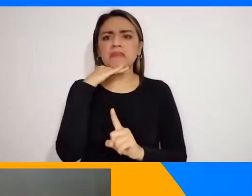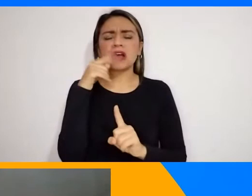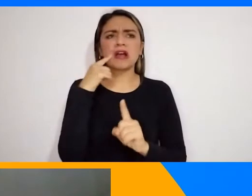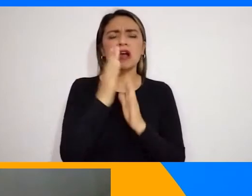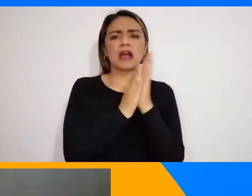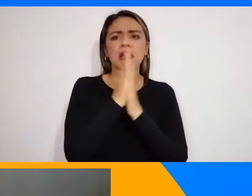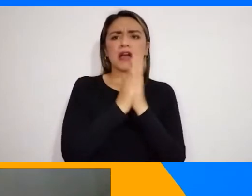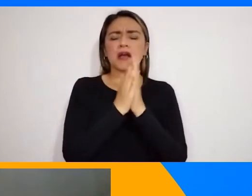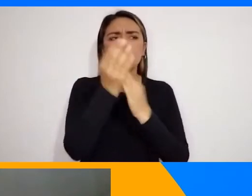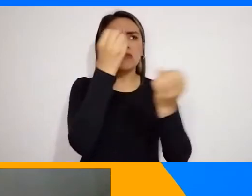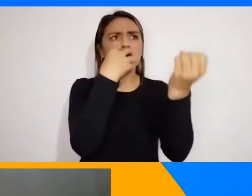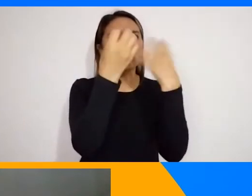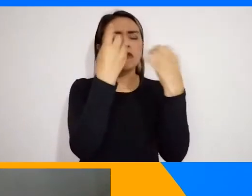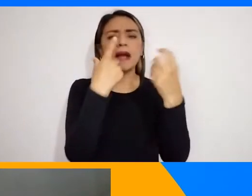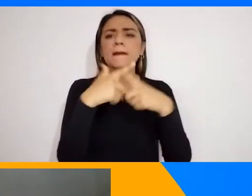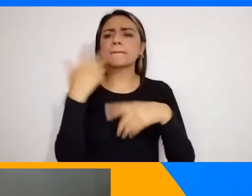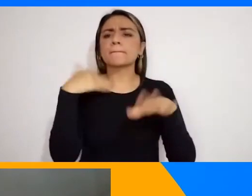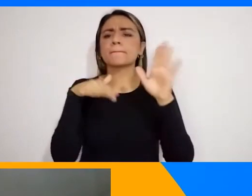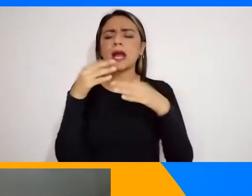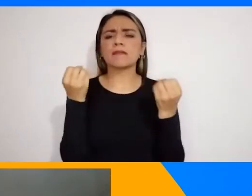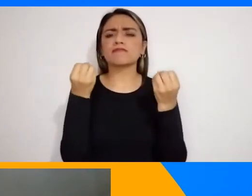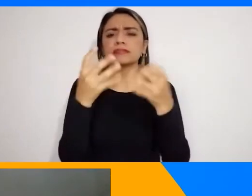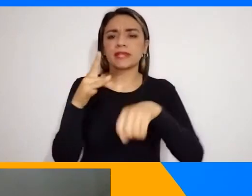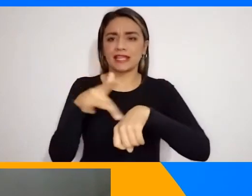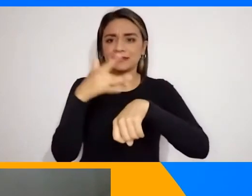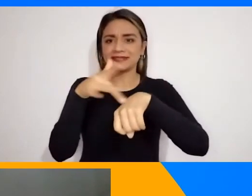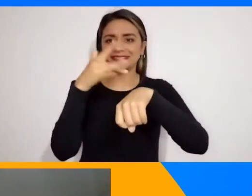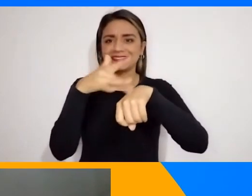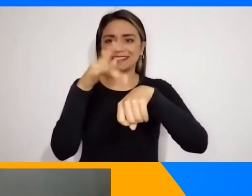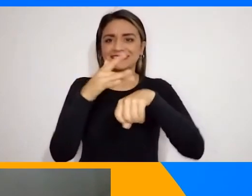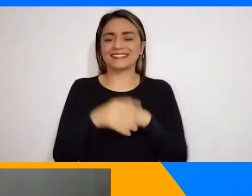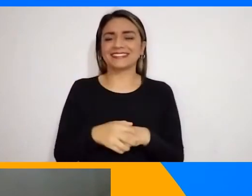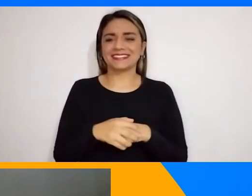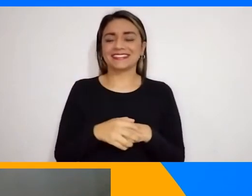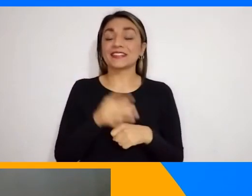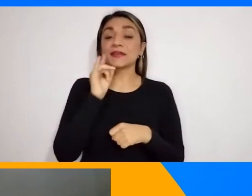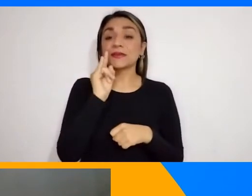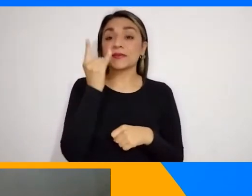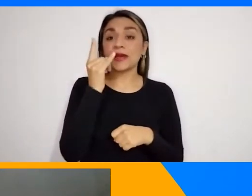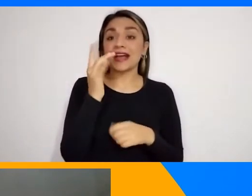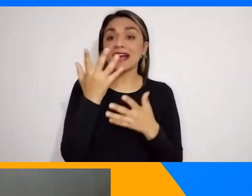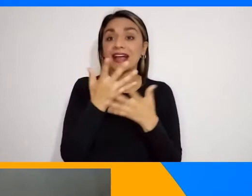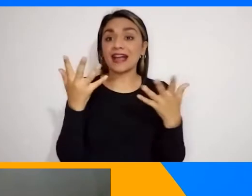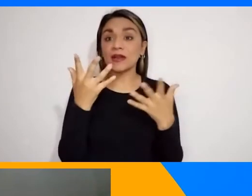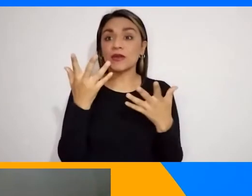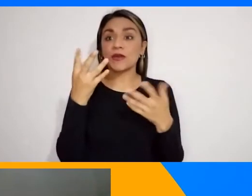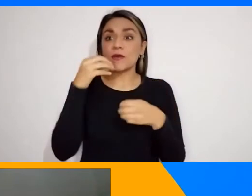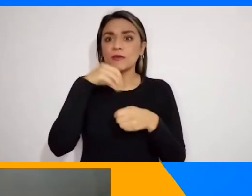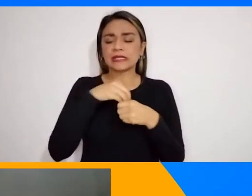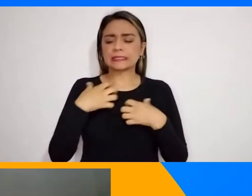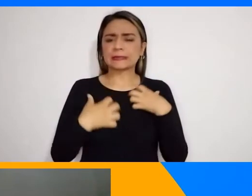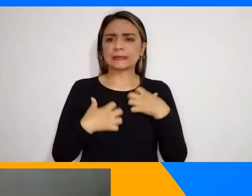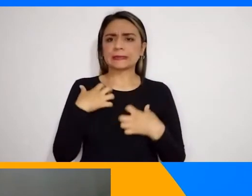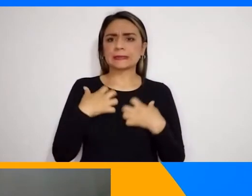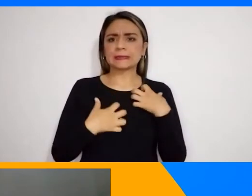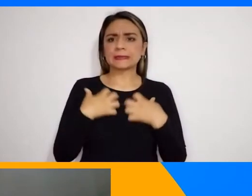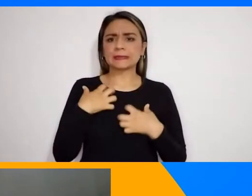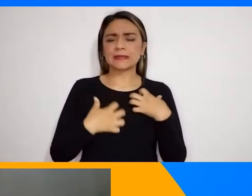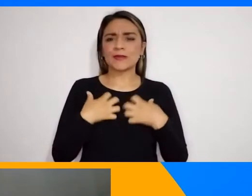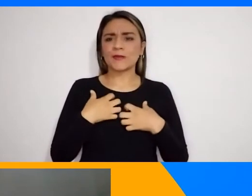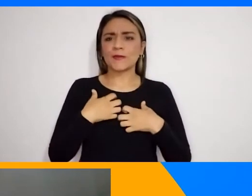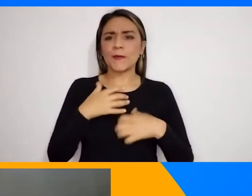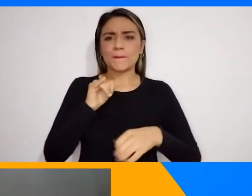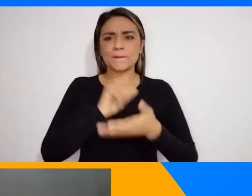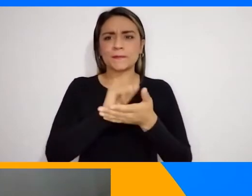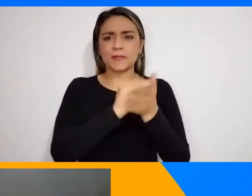expectativas y sobre todo dejar mucha motivación. Y cuando pues uno deja más inquietudes, así como tú lo